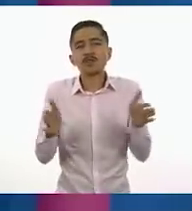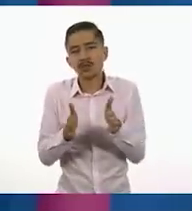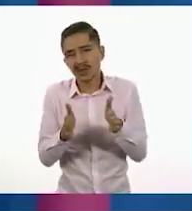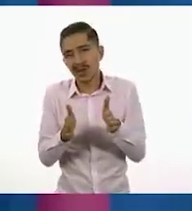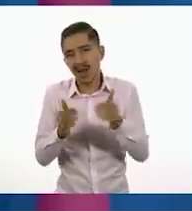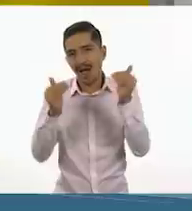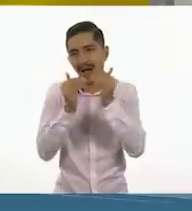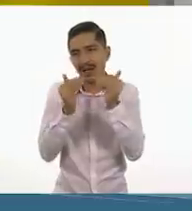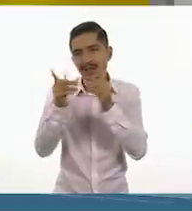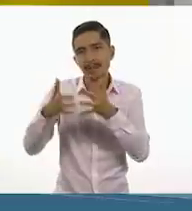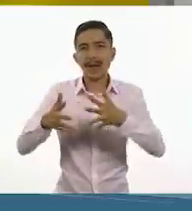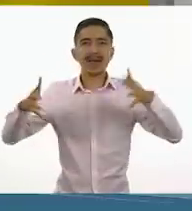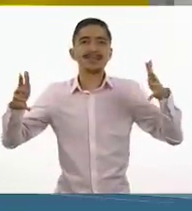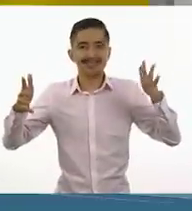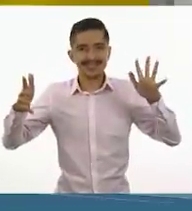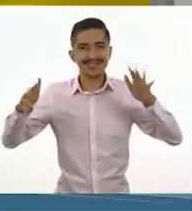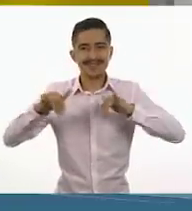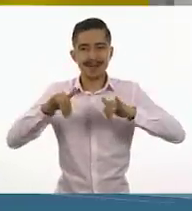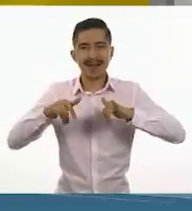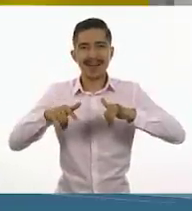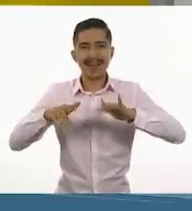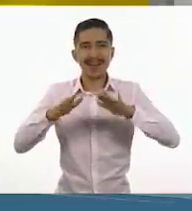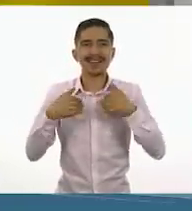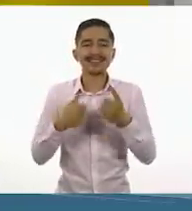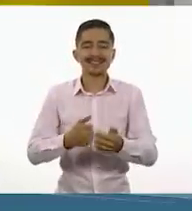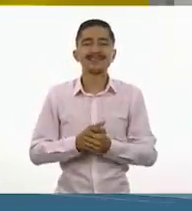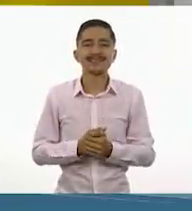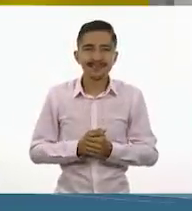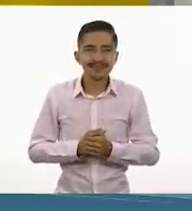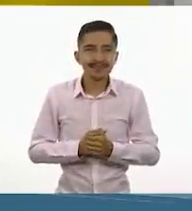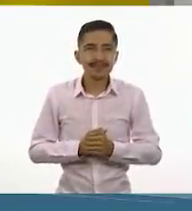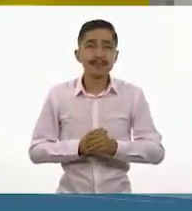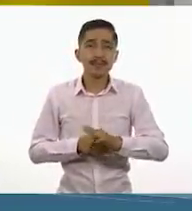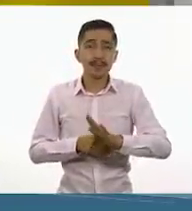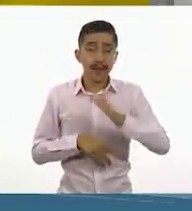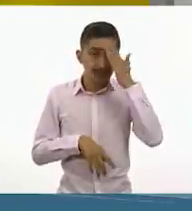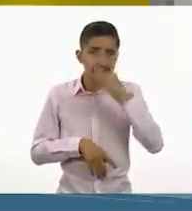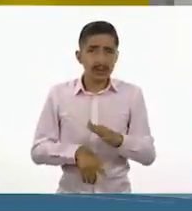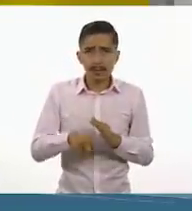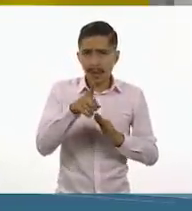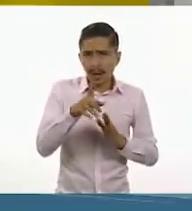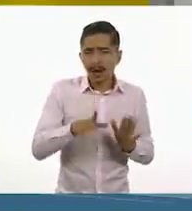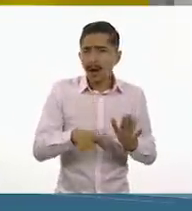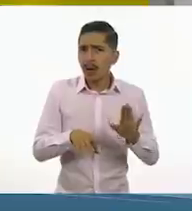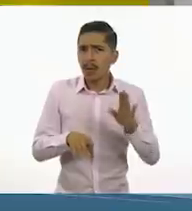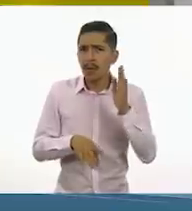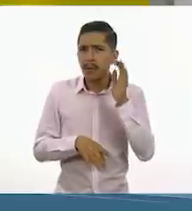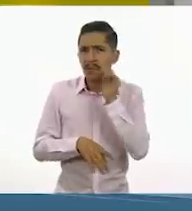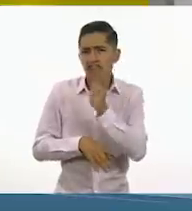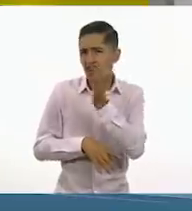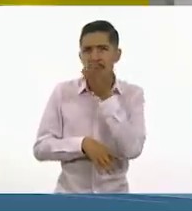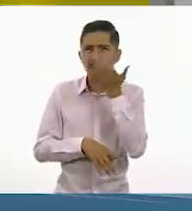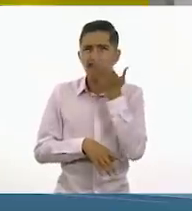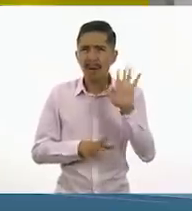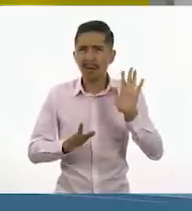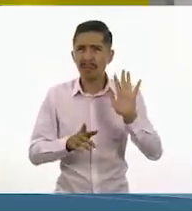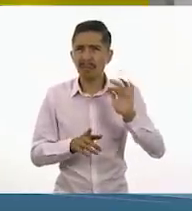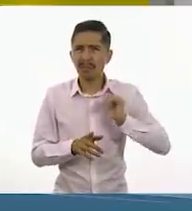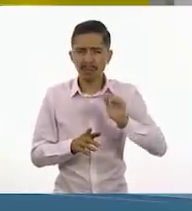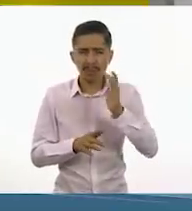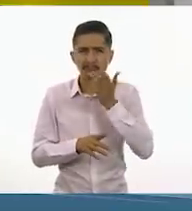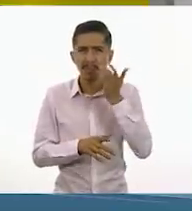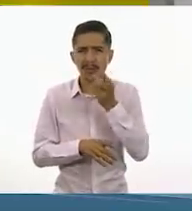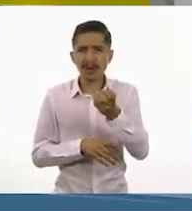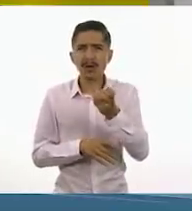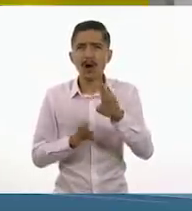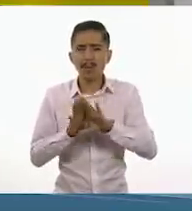casa. Sí, así ya es. entendí. Sí, ¿saben? Un pasatiempo bastante popular en el que es común el